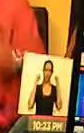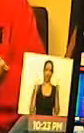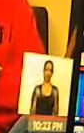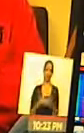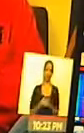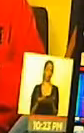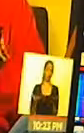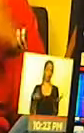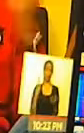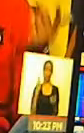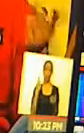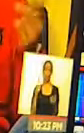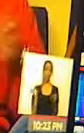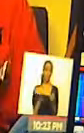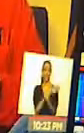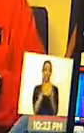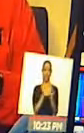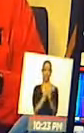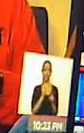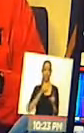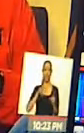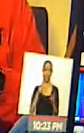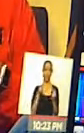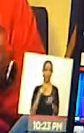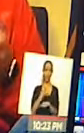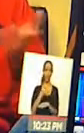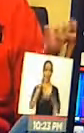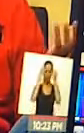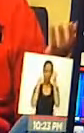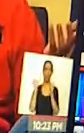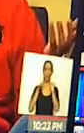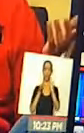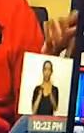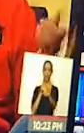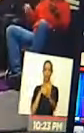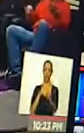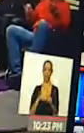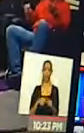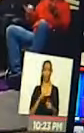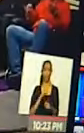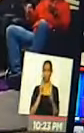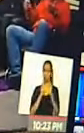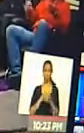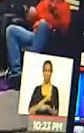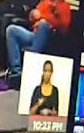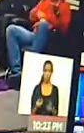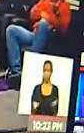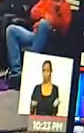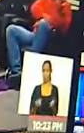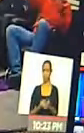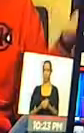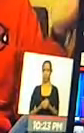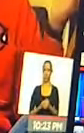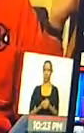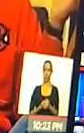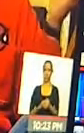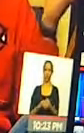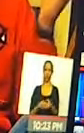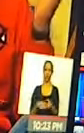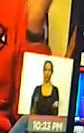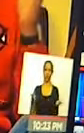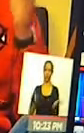otro cacheteado porque se había robado los reales y no le pagó los guarimberos. Y no lo conocían. Entonces, tampoco. No lo conocían tampoco. Lo otro les quedó fue echarle ese